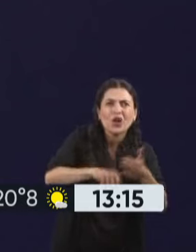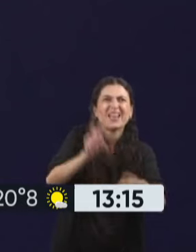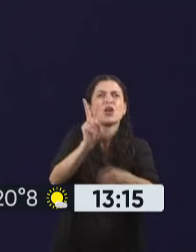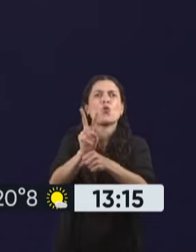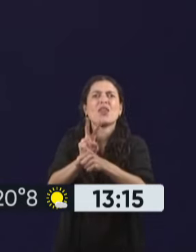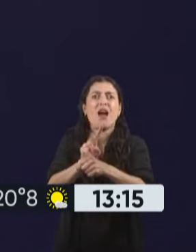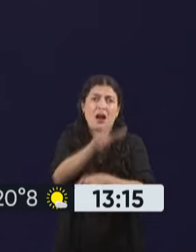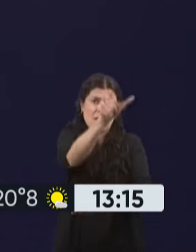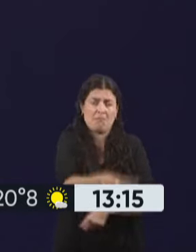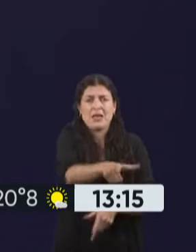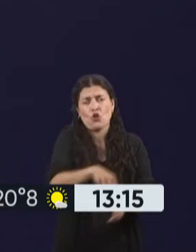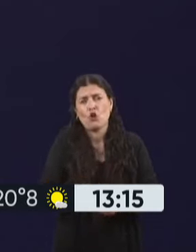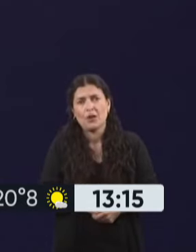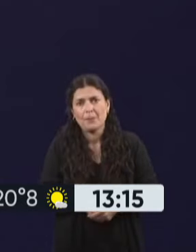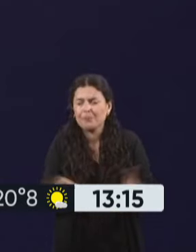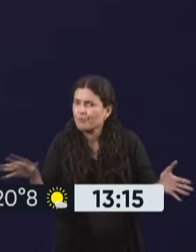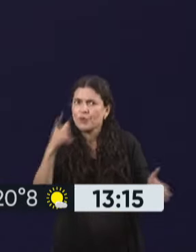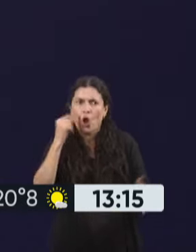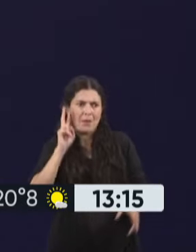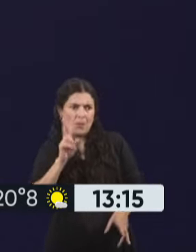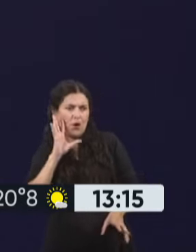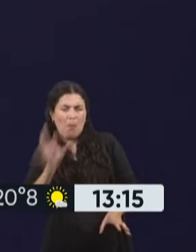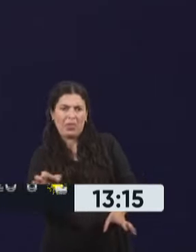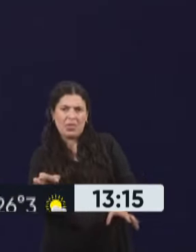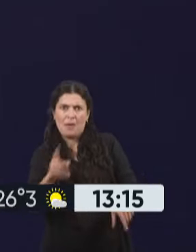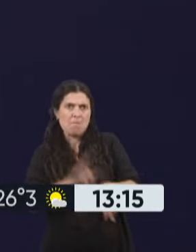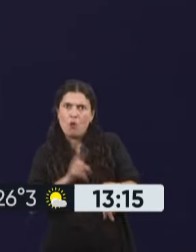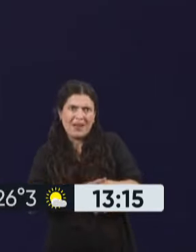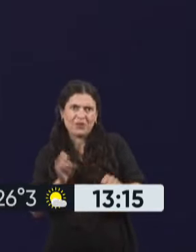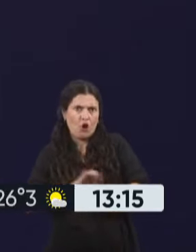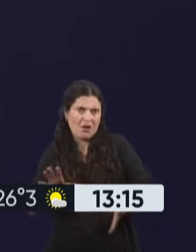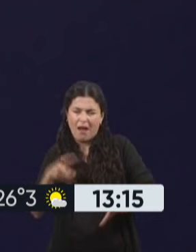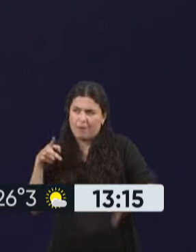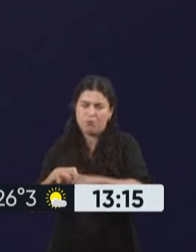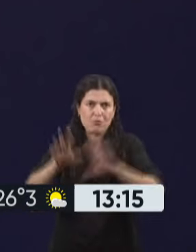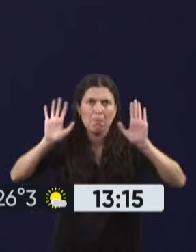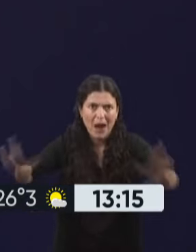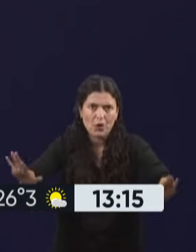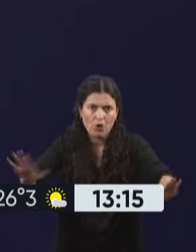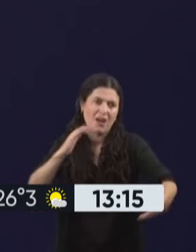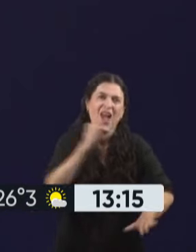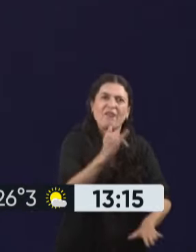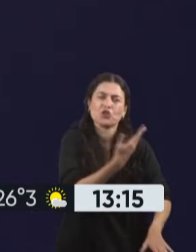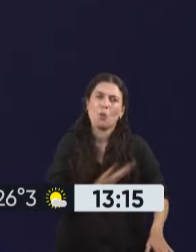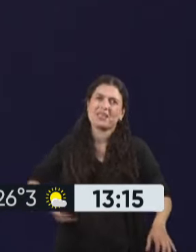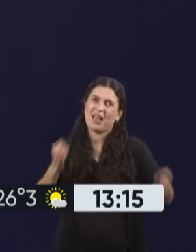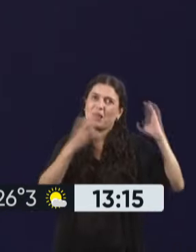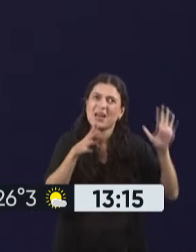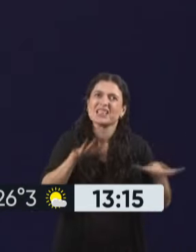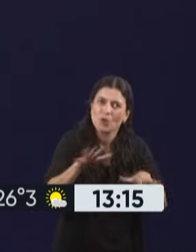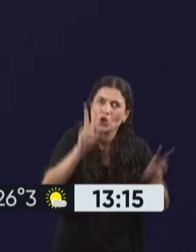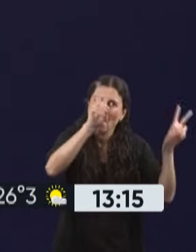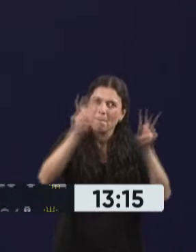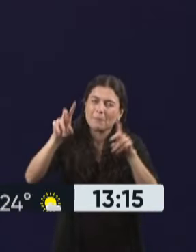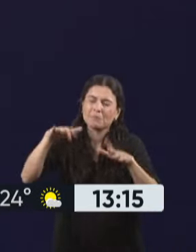correctamente entiende que había algo que podía malinterpretarse. El tema es que, bueno, se corta una entrevista que entendíamos que no era